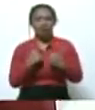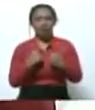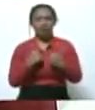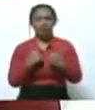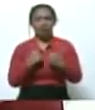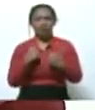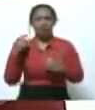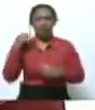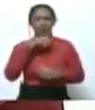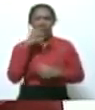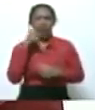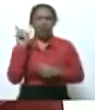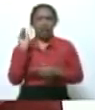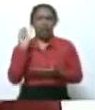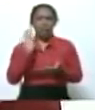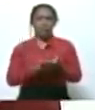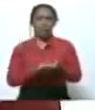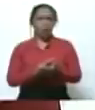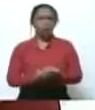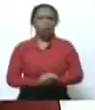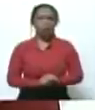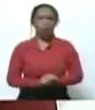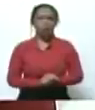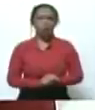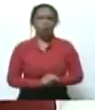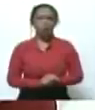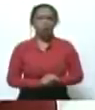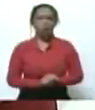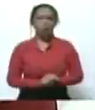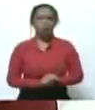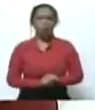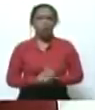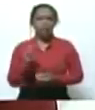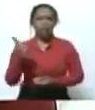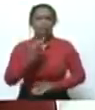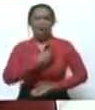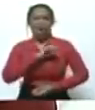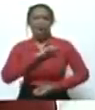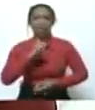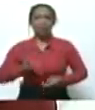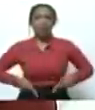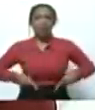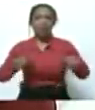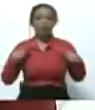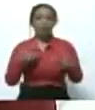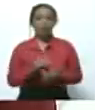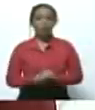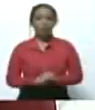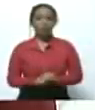de Duque ahí en esa posición son los fantoches de la vida.